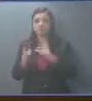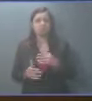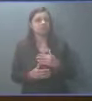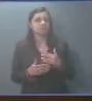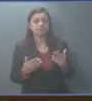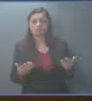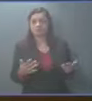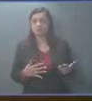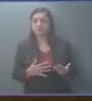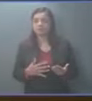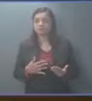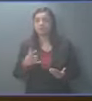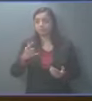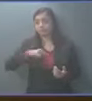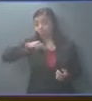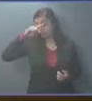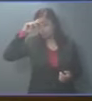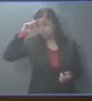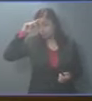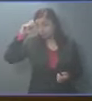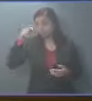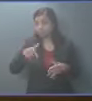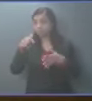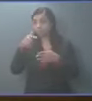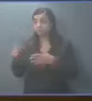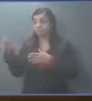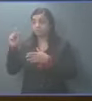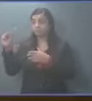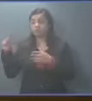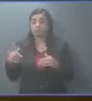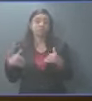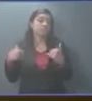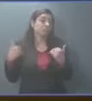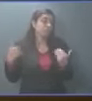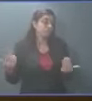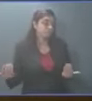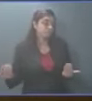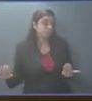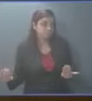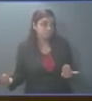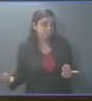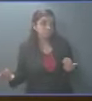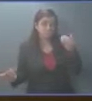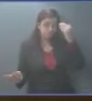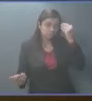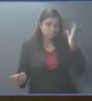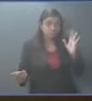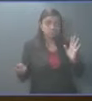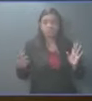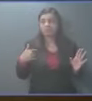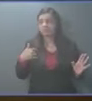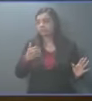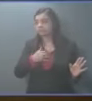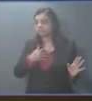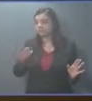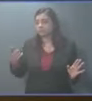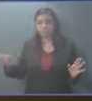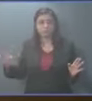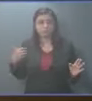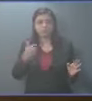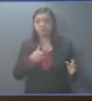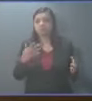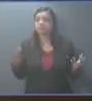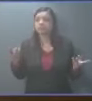Entonces, si en realidad trabajan en equipo entre instituciones, pues obviamente no creo que desconozcan un ministerio contra el otro